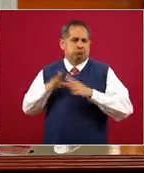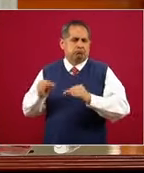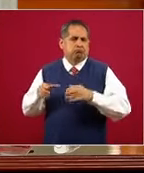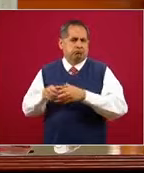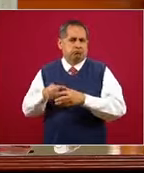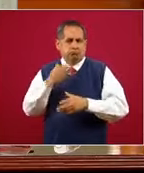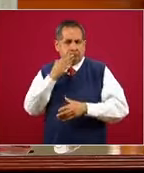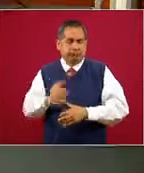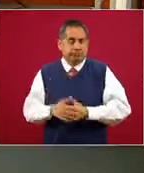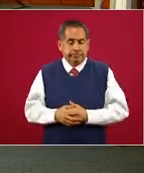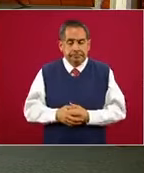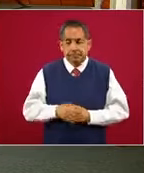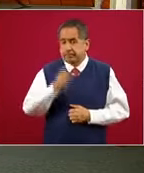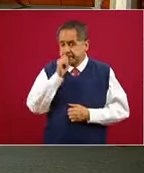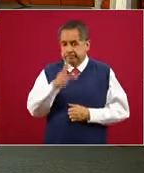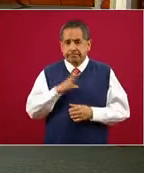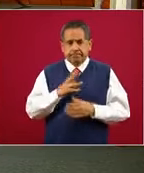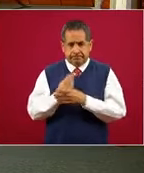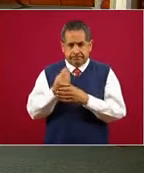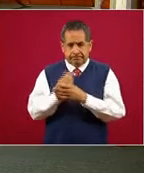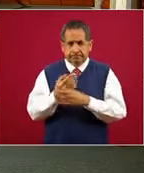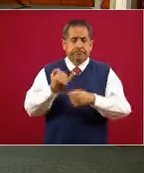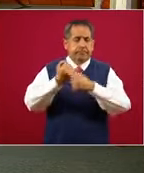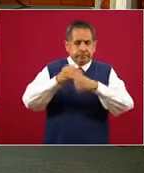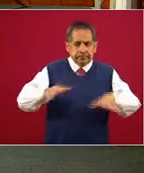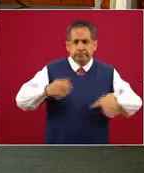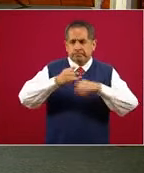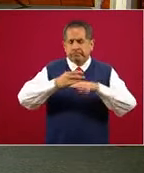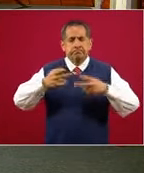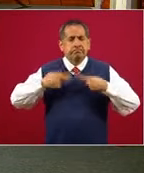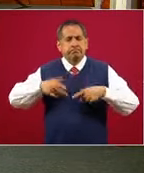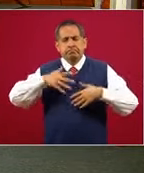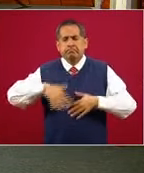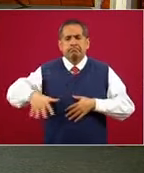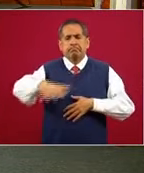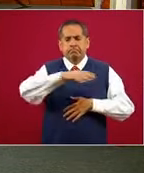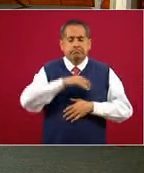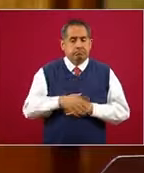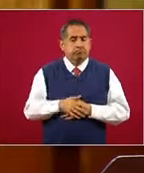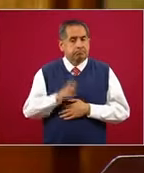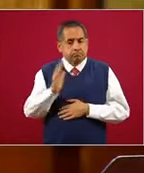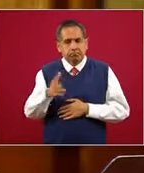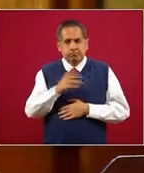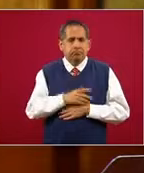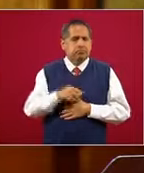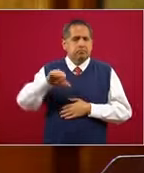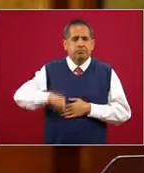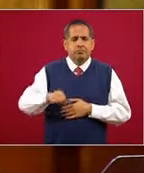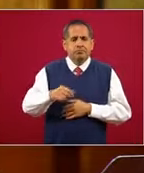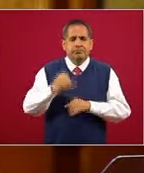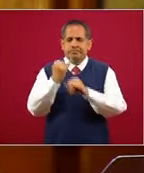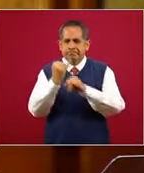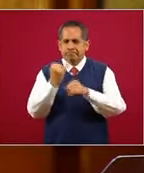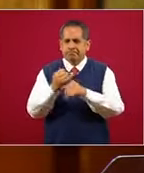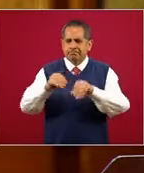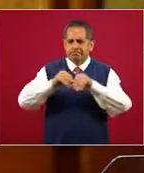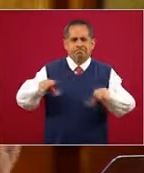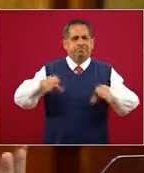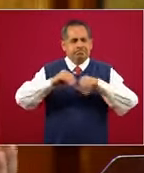elementos. Se tiene también cursos de información para la población general. Hemos estado haciendo webinars este mes